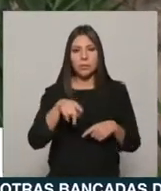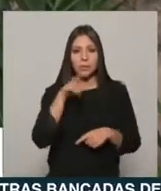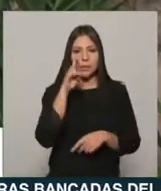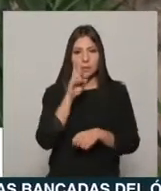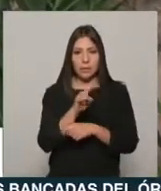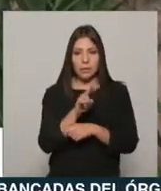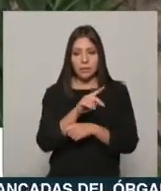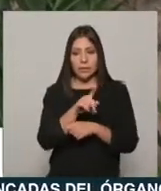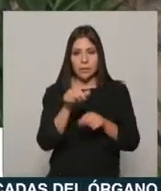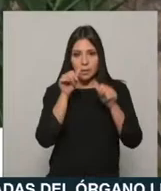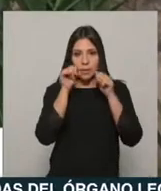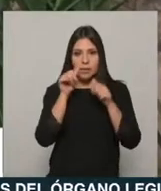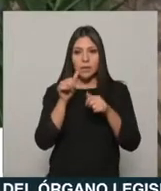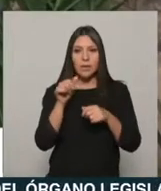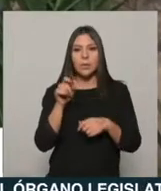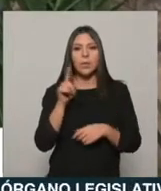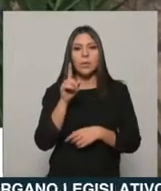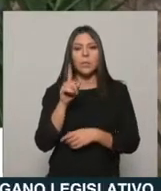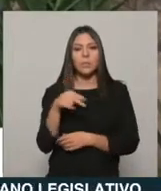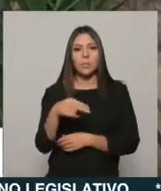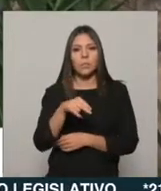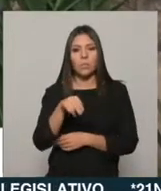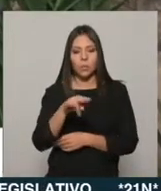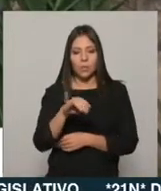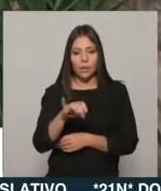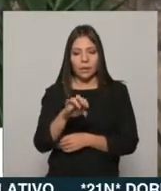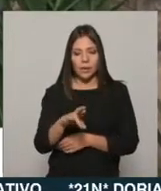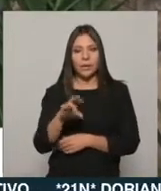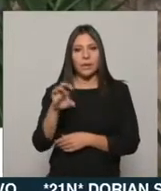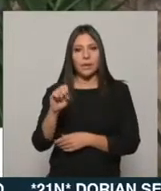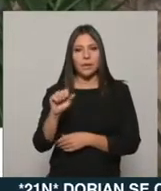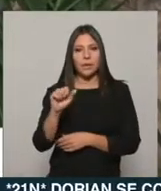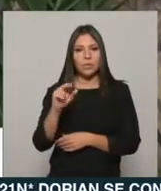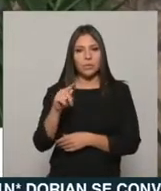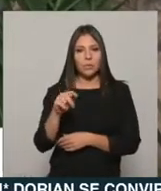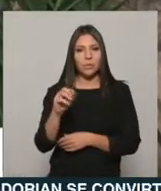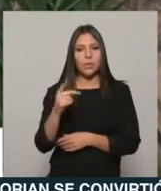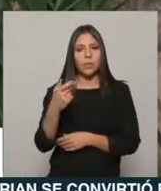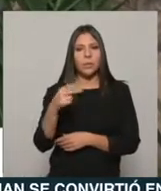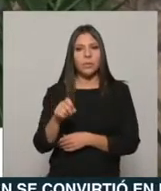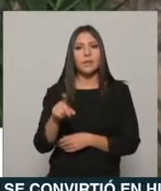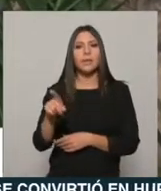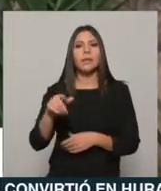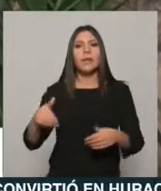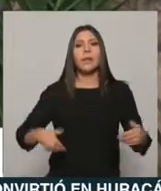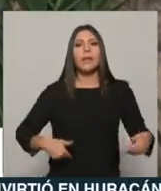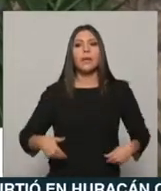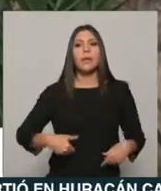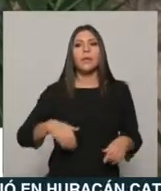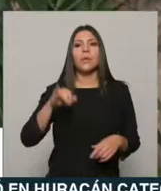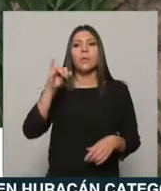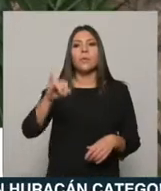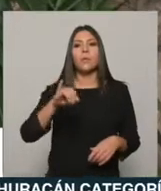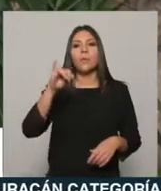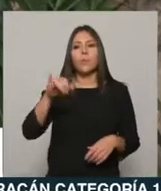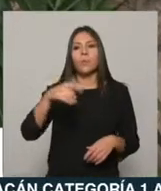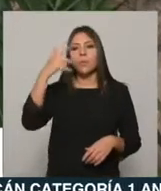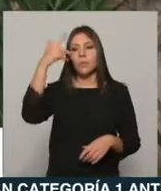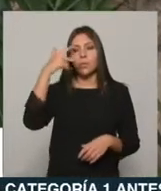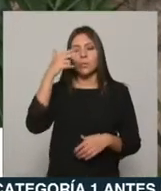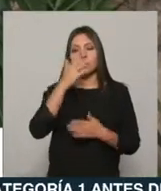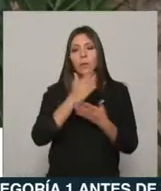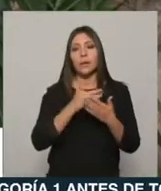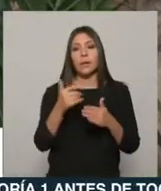dobles, no se pierdan Mujeres Asunto de Hombres. Estamos todos los viernes en el Teatro Rodolfo Usigli a las 8:30 de la noche, pero lleguen un poquito antes y se